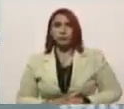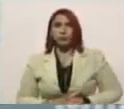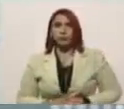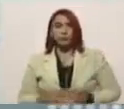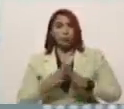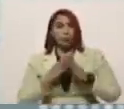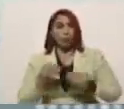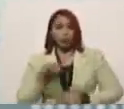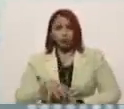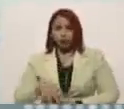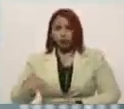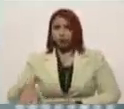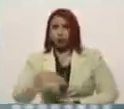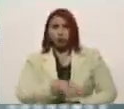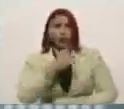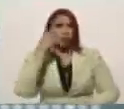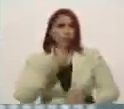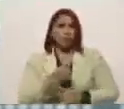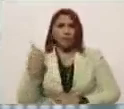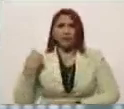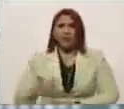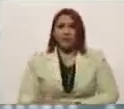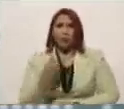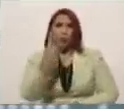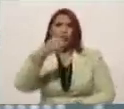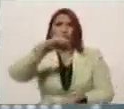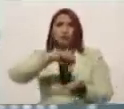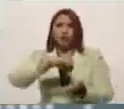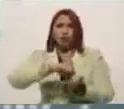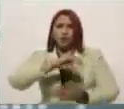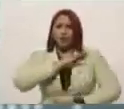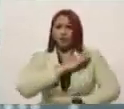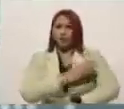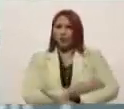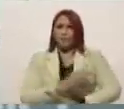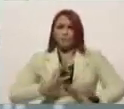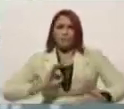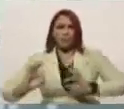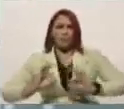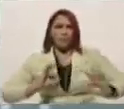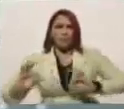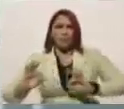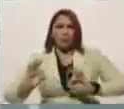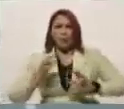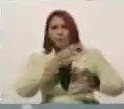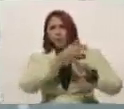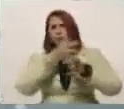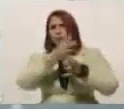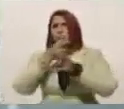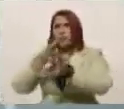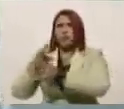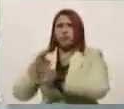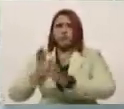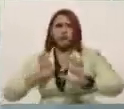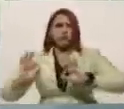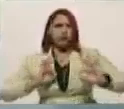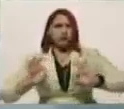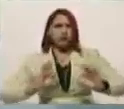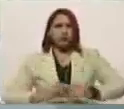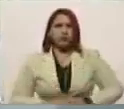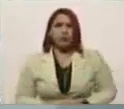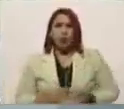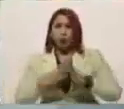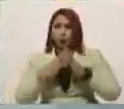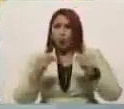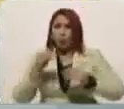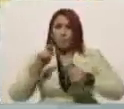todas las regiones deben tener un centro poderoso de entrenamiento y polígono de tiro para que todo